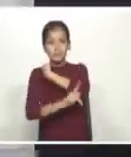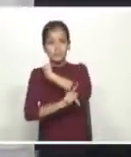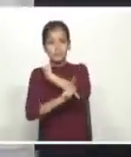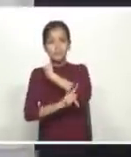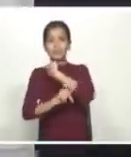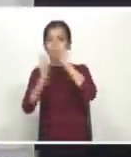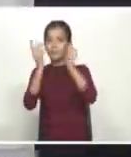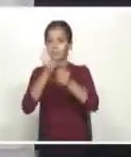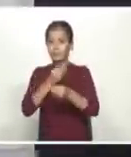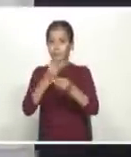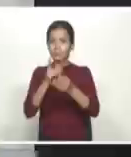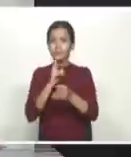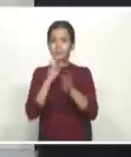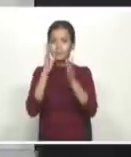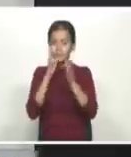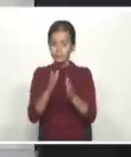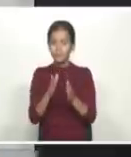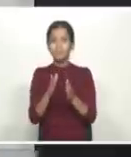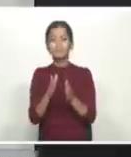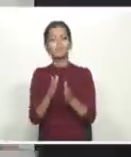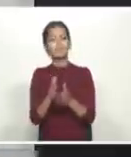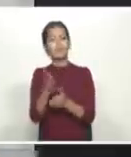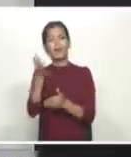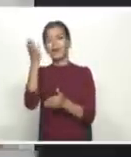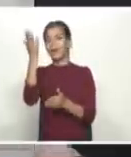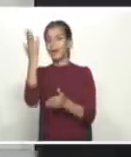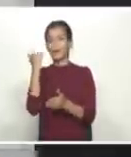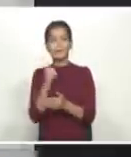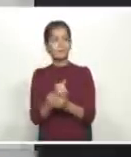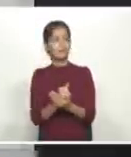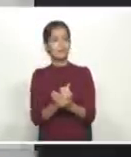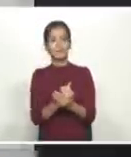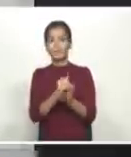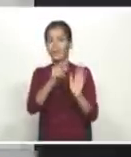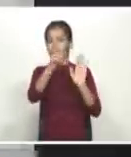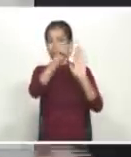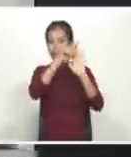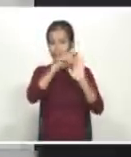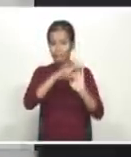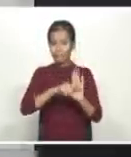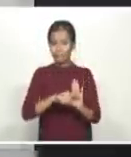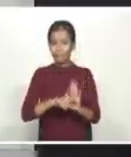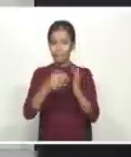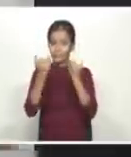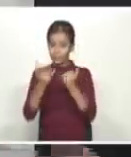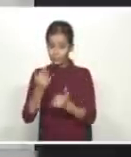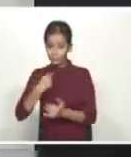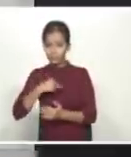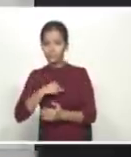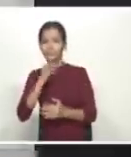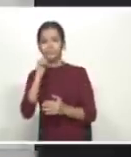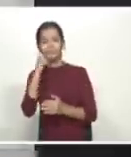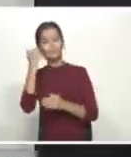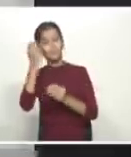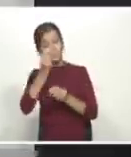pueblo hondureño todo lo que se le ha negado, todo lo que se le ha cercenado. Y hoy tenemos una presidenta